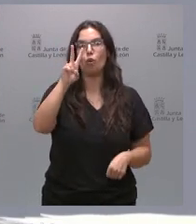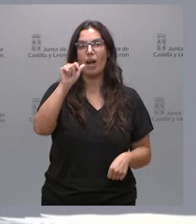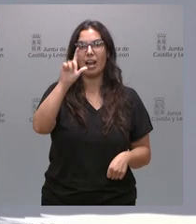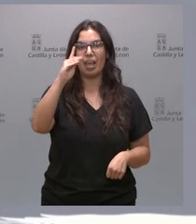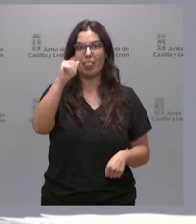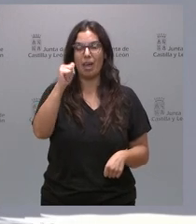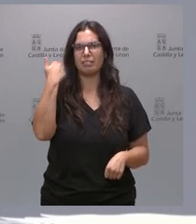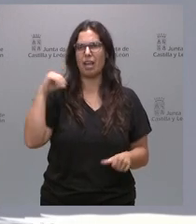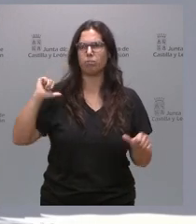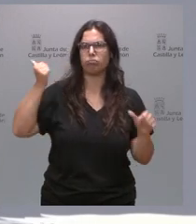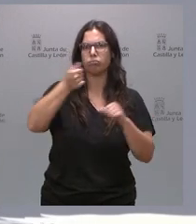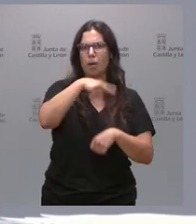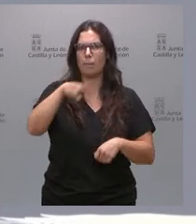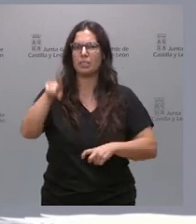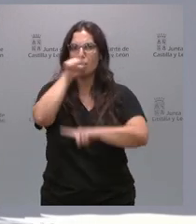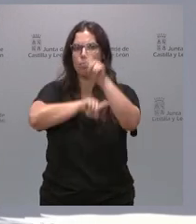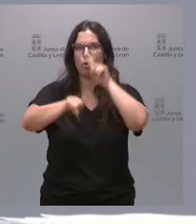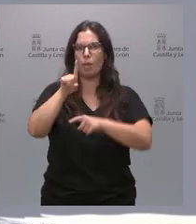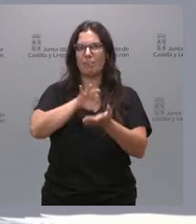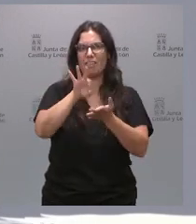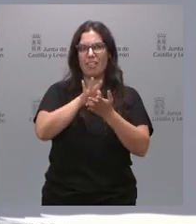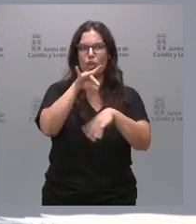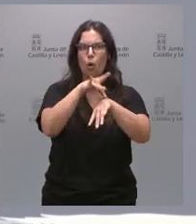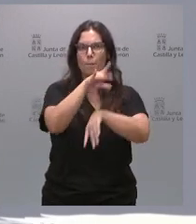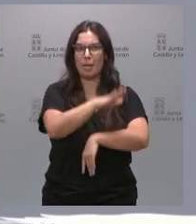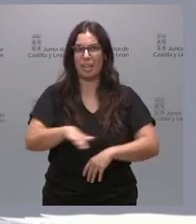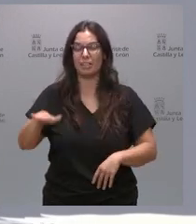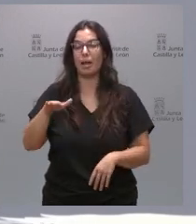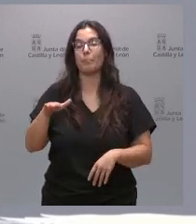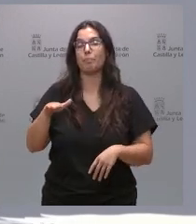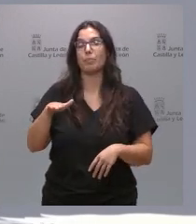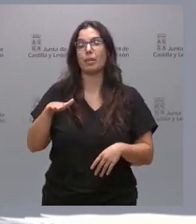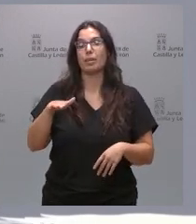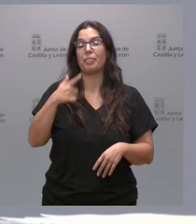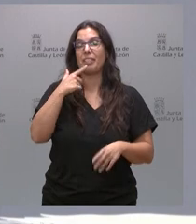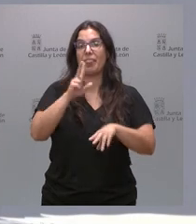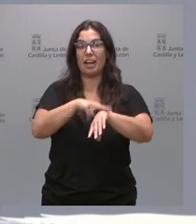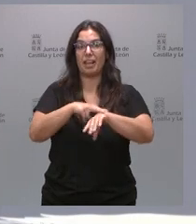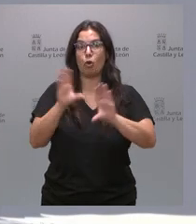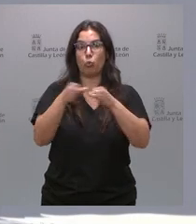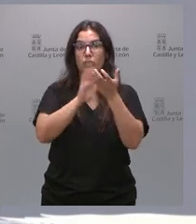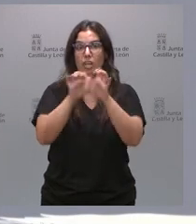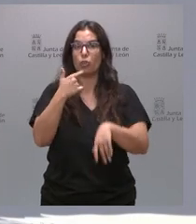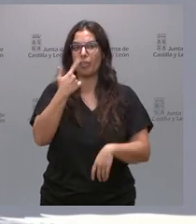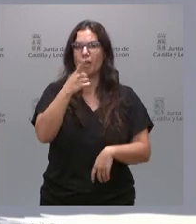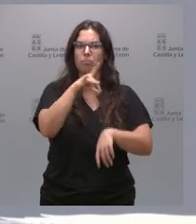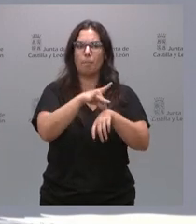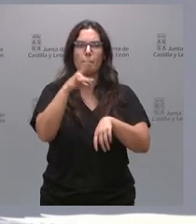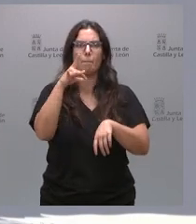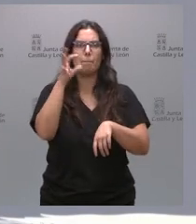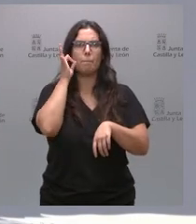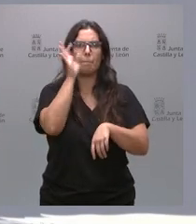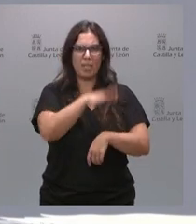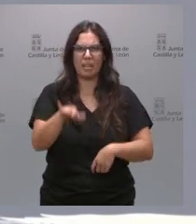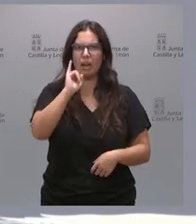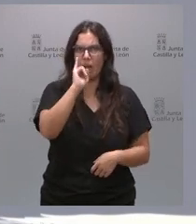un problema con el servicio de pediatría desde la delegación de la junta insisten en que hay una pediatra que pasa consulta